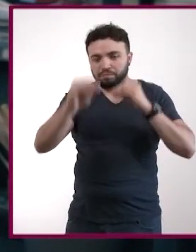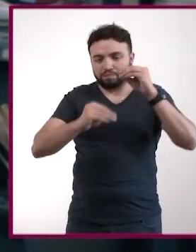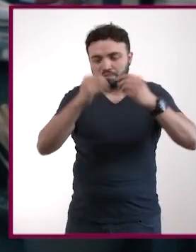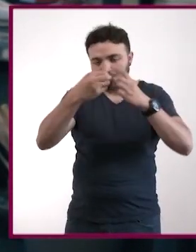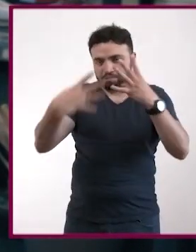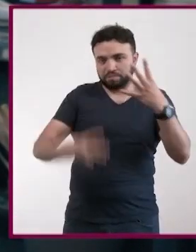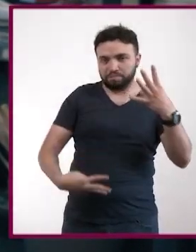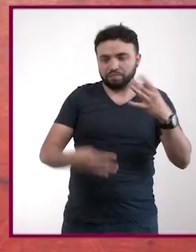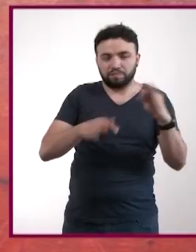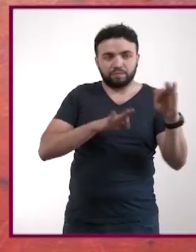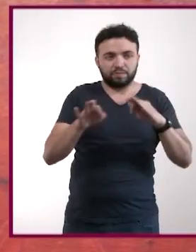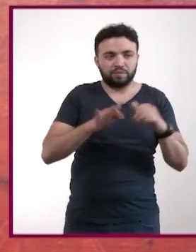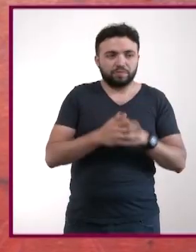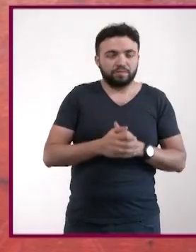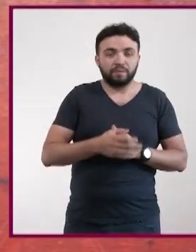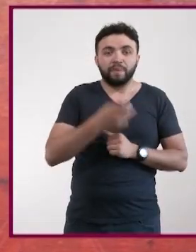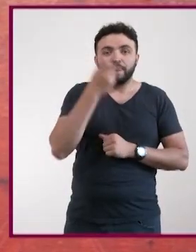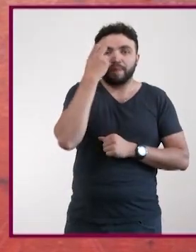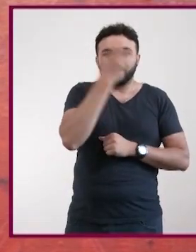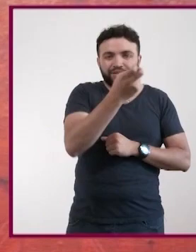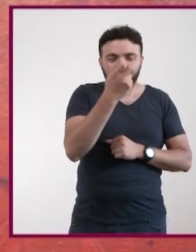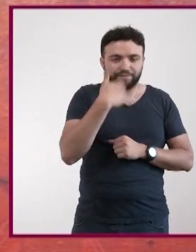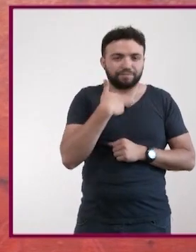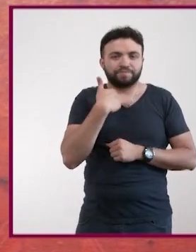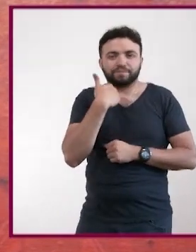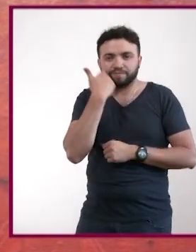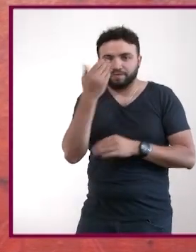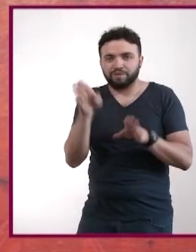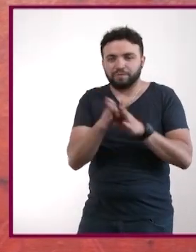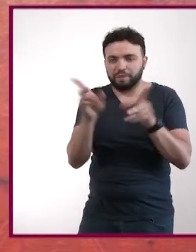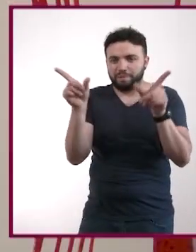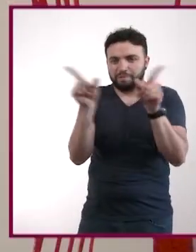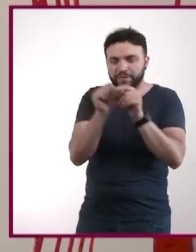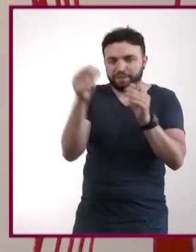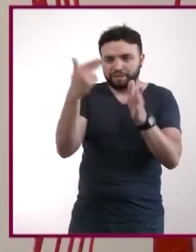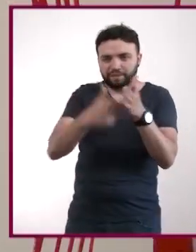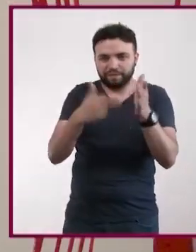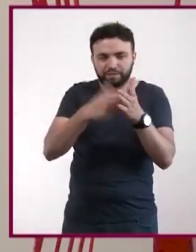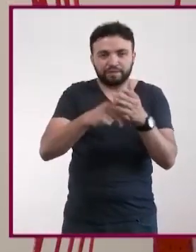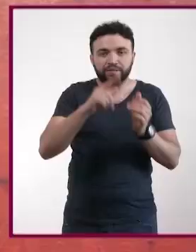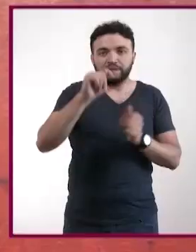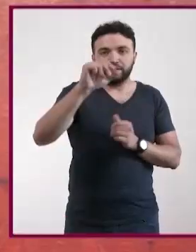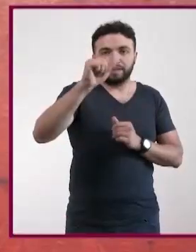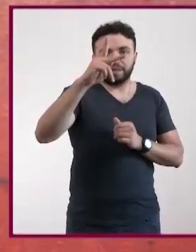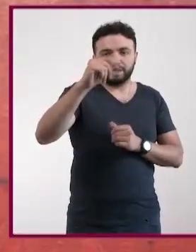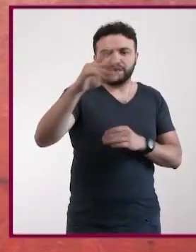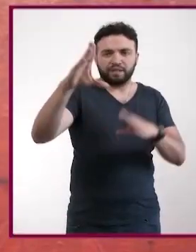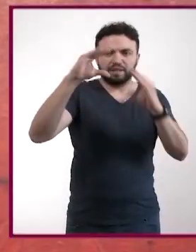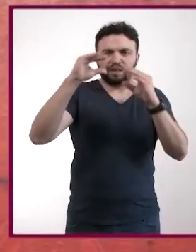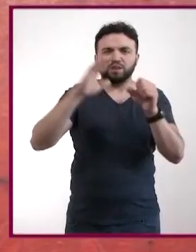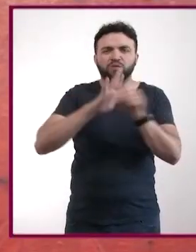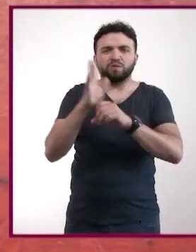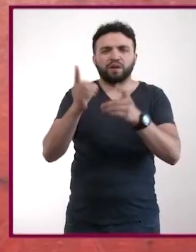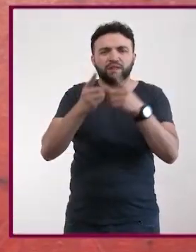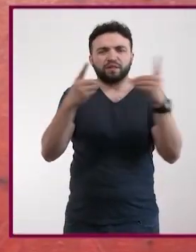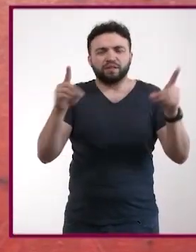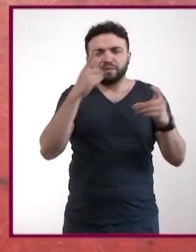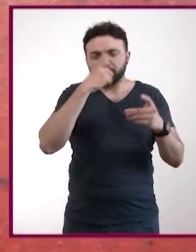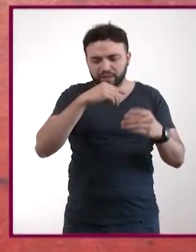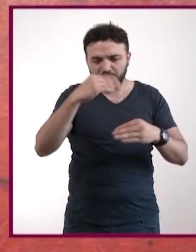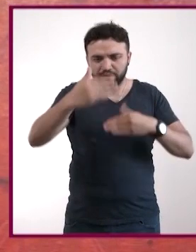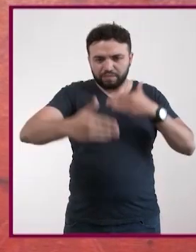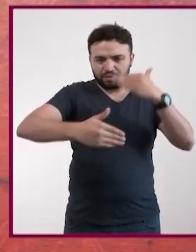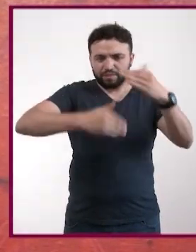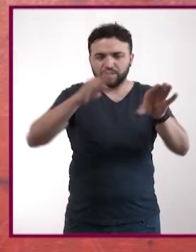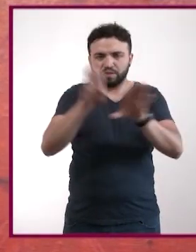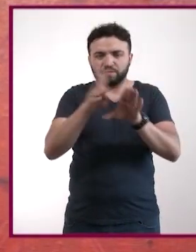trabajo. Sobre eso precisamente nos dará un breve taller. Taka Fernández nos enseñará a desarrollar procesos de